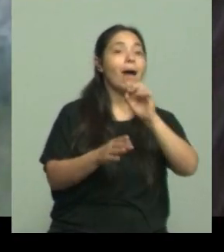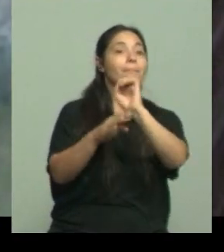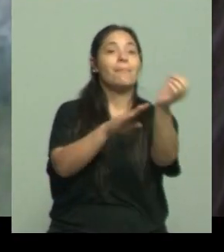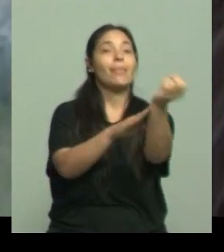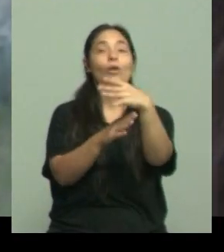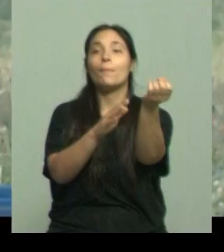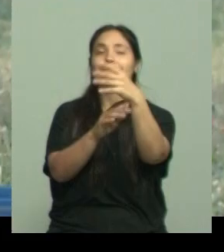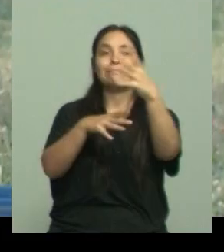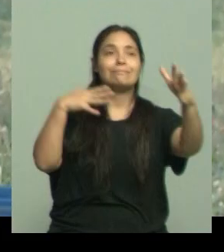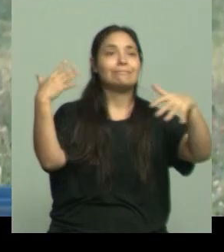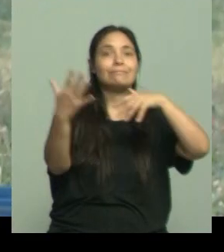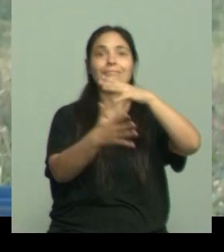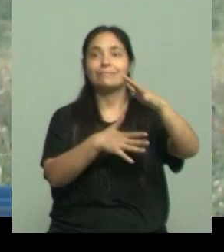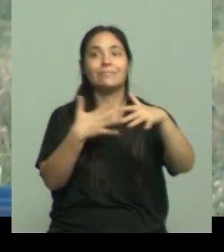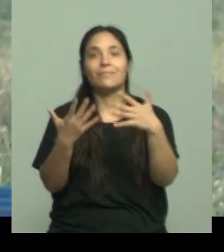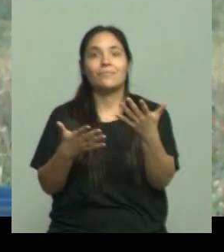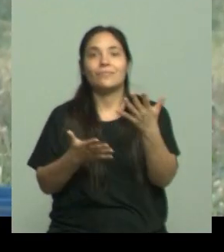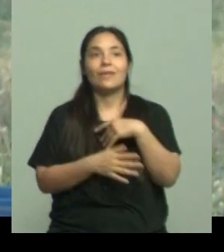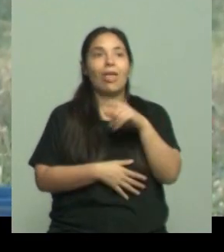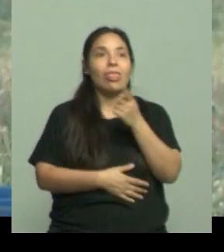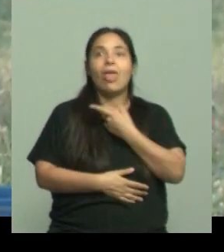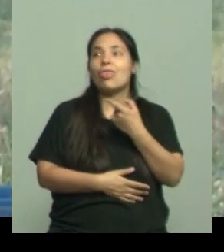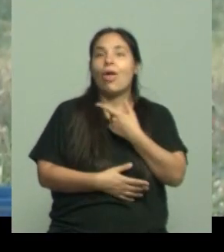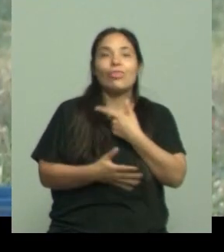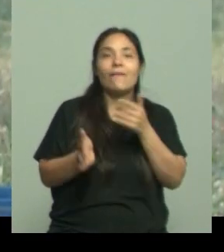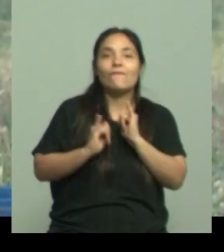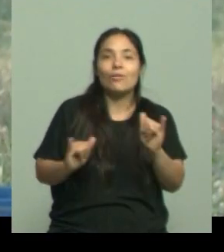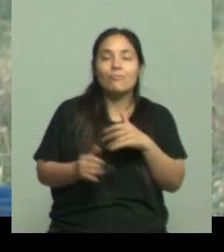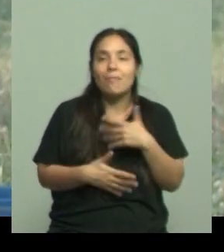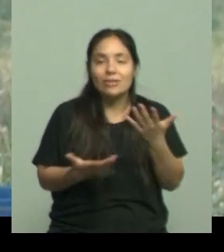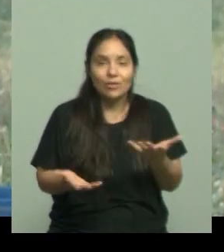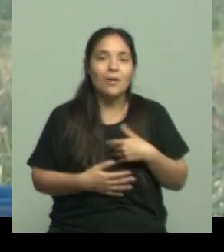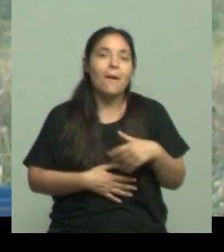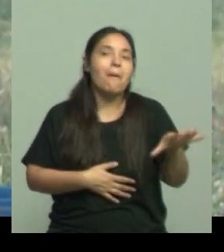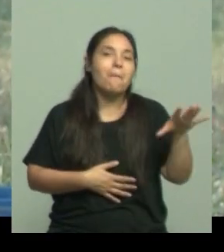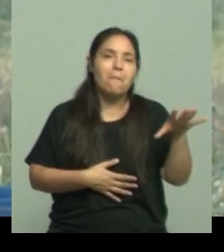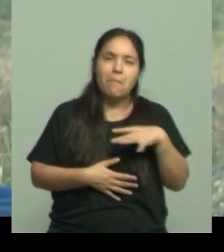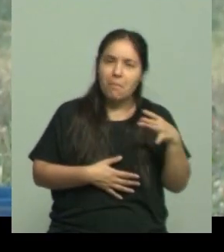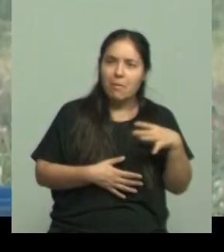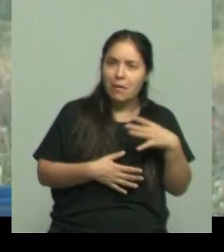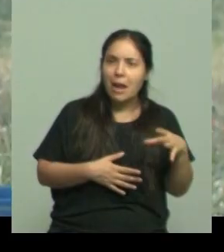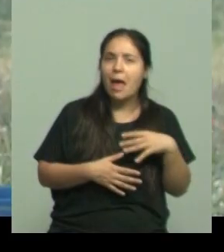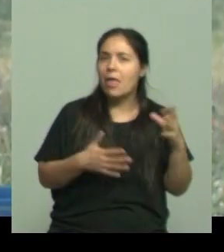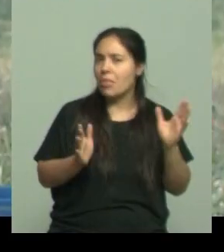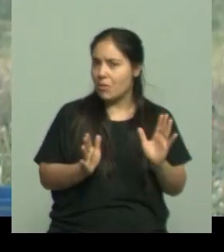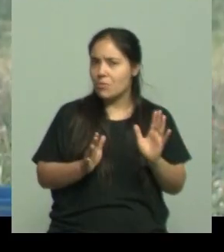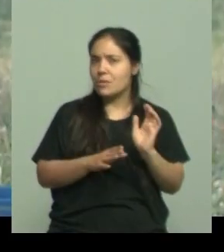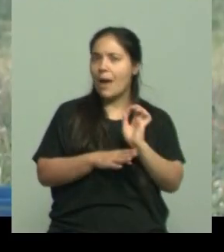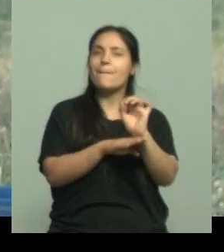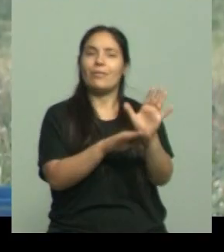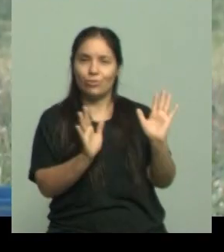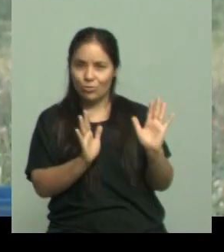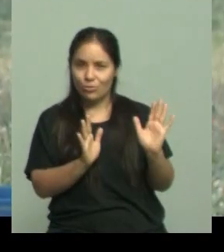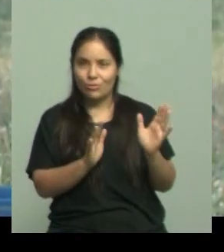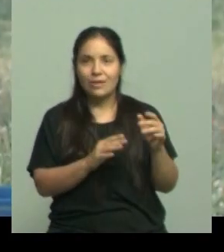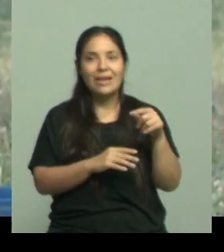su mamá de una tía, y así. Entonces, nunca llegás de dónde salió el nudo, vos le creíste, y por las dudas lo viralicé. No sé si es cierto, pero